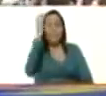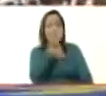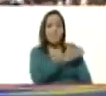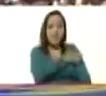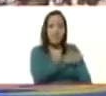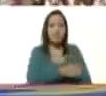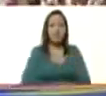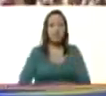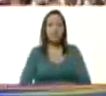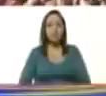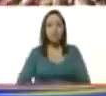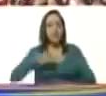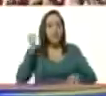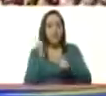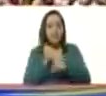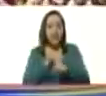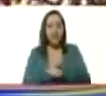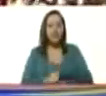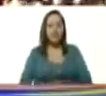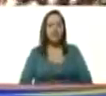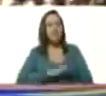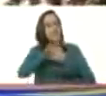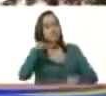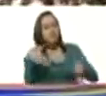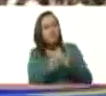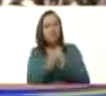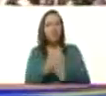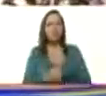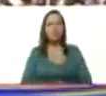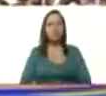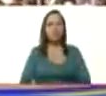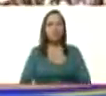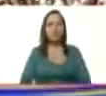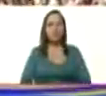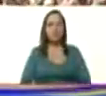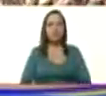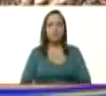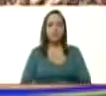milicianas, el trabajador y la trabajadora.